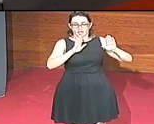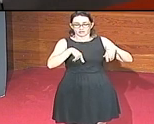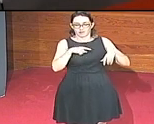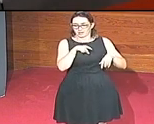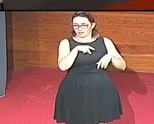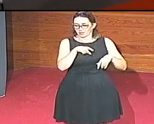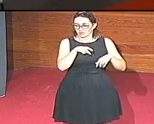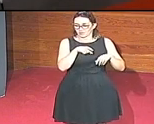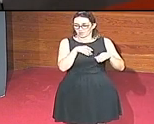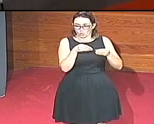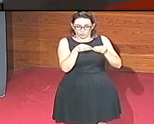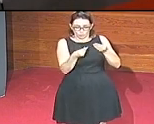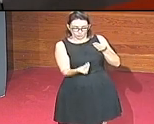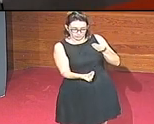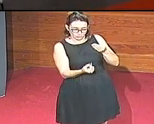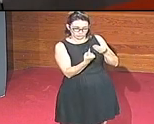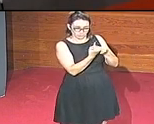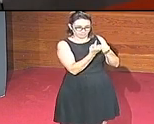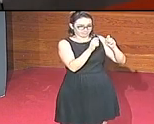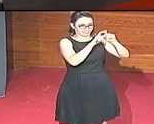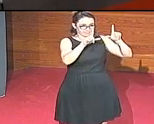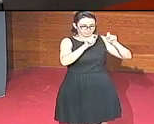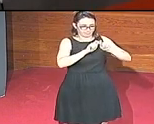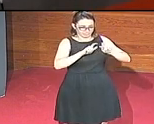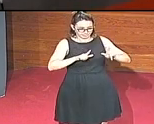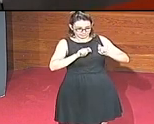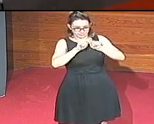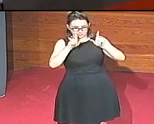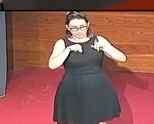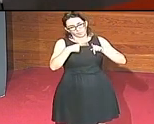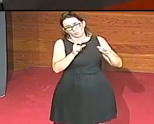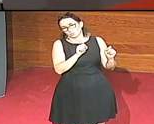estos documentos que están sueltos que tienes que luego exportar